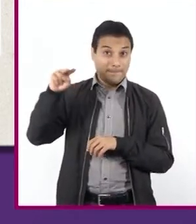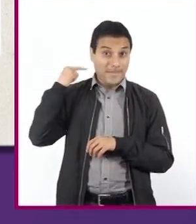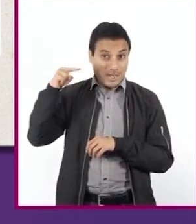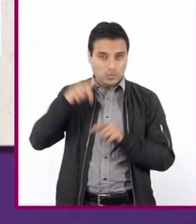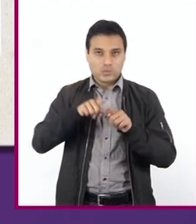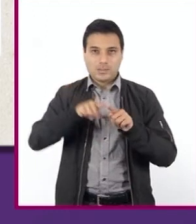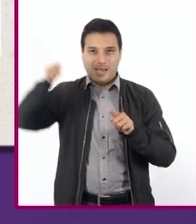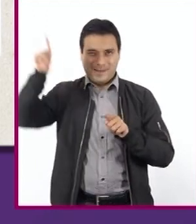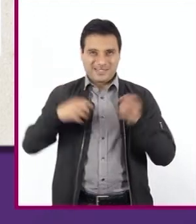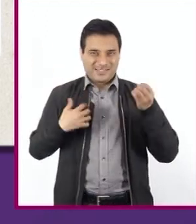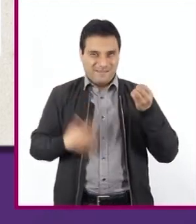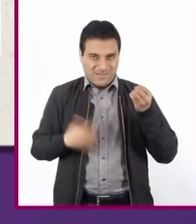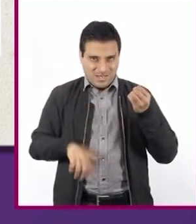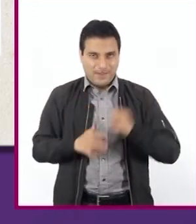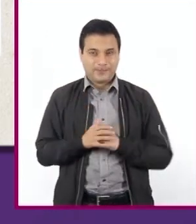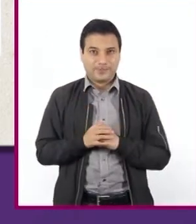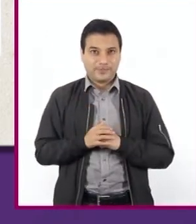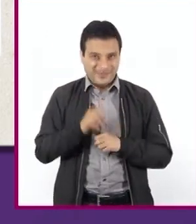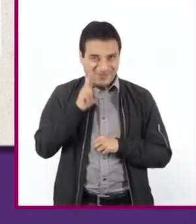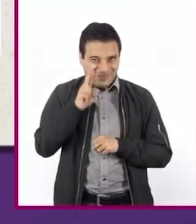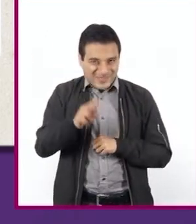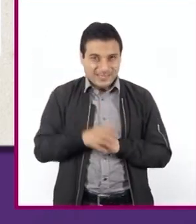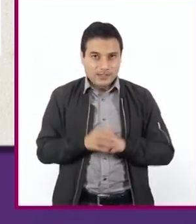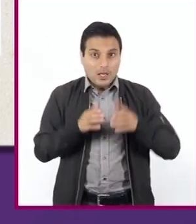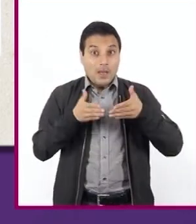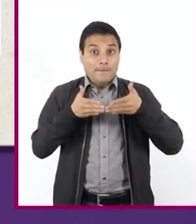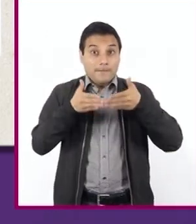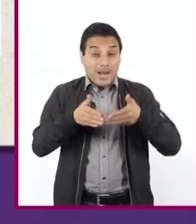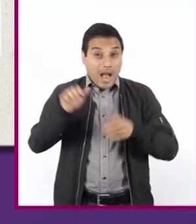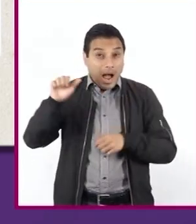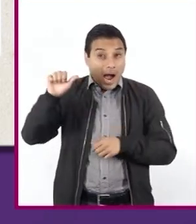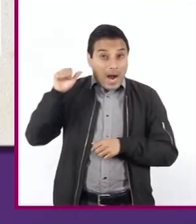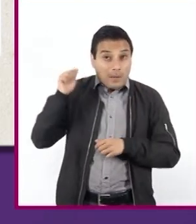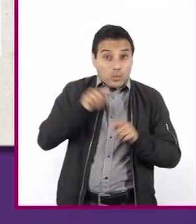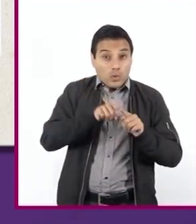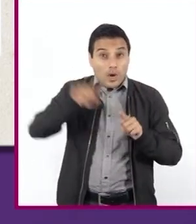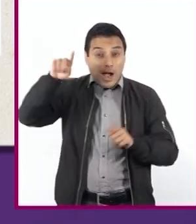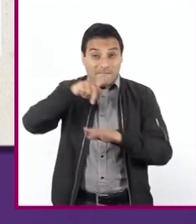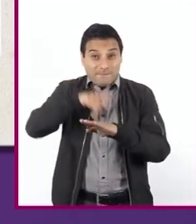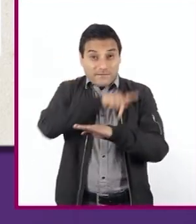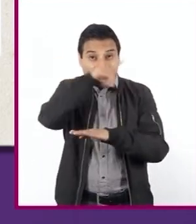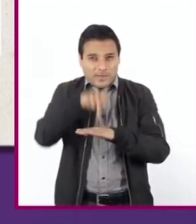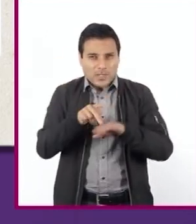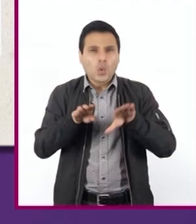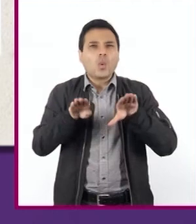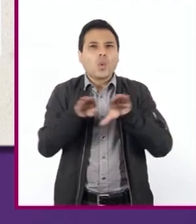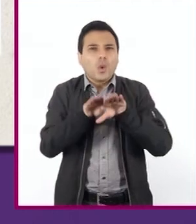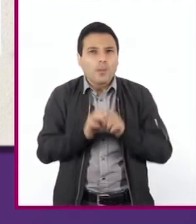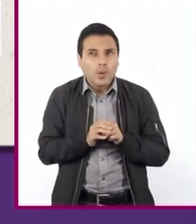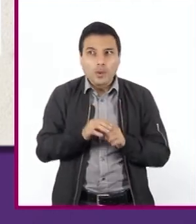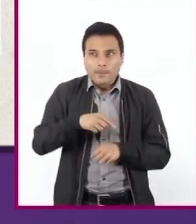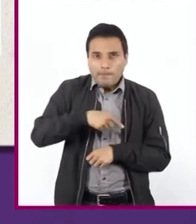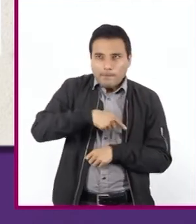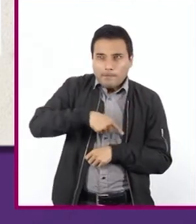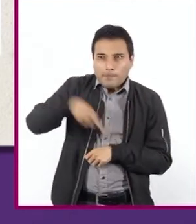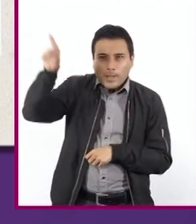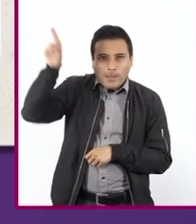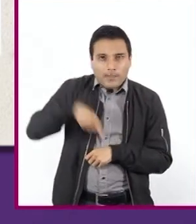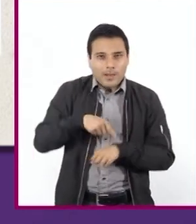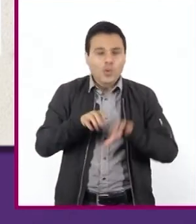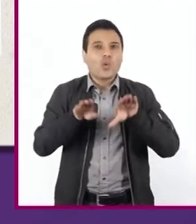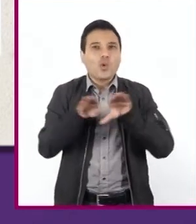¿Se imaginan cómo debió ser viajar en barco de Acapulco a Filipinas y el regreso durante el siglo XVII?